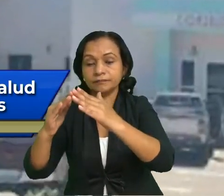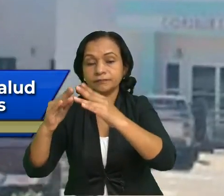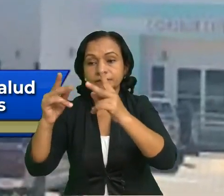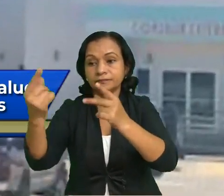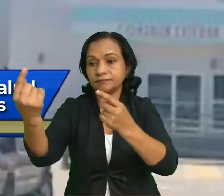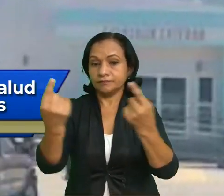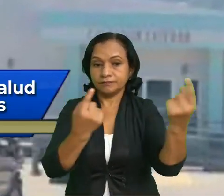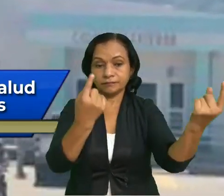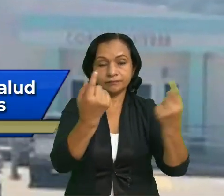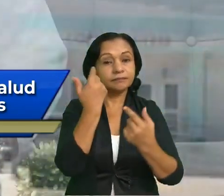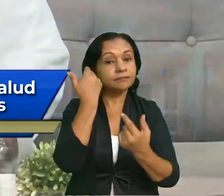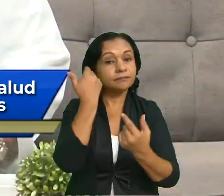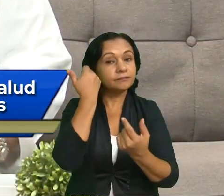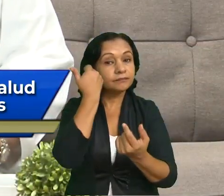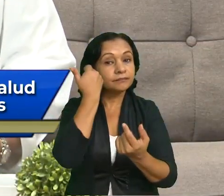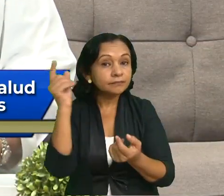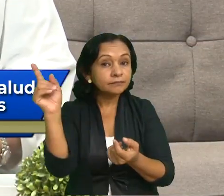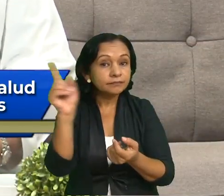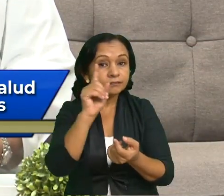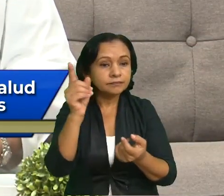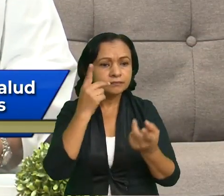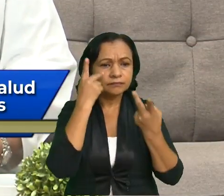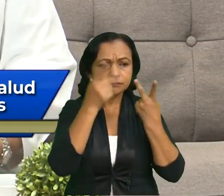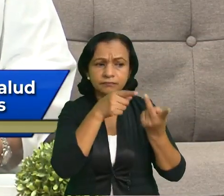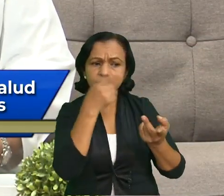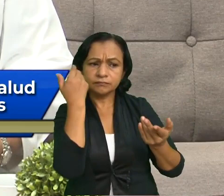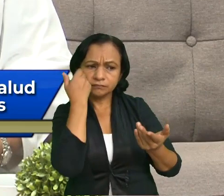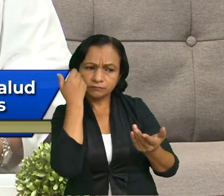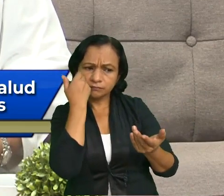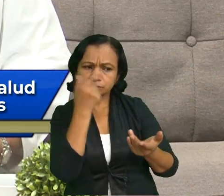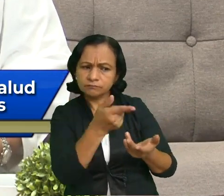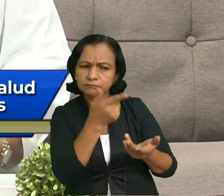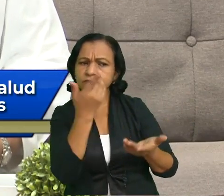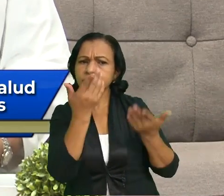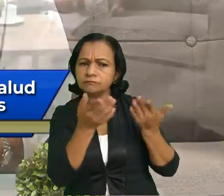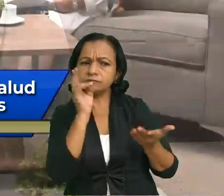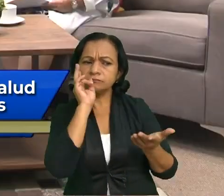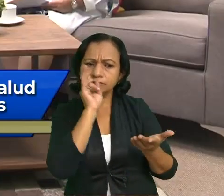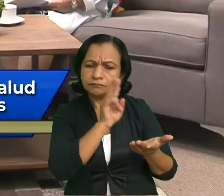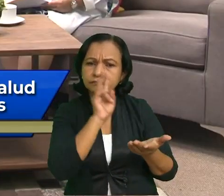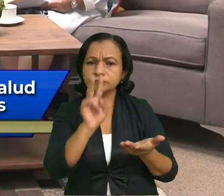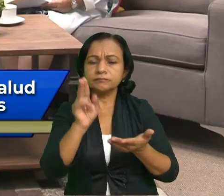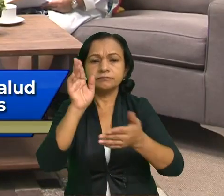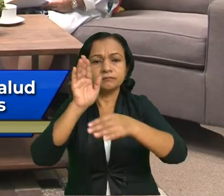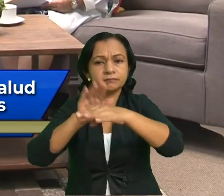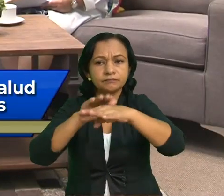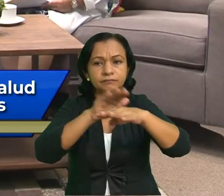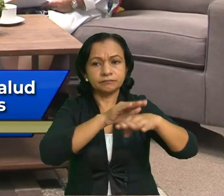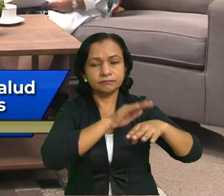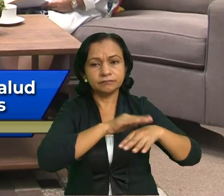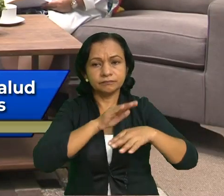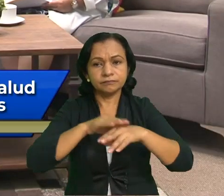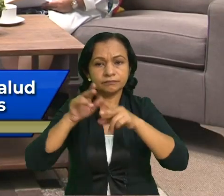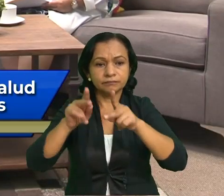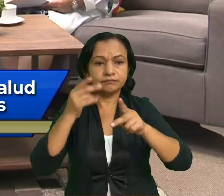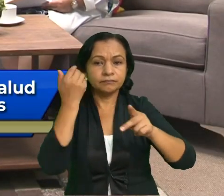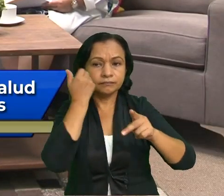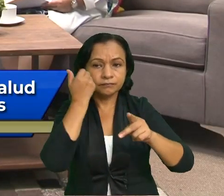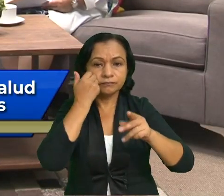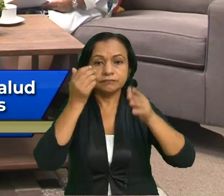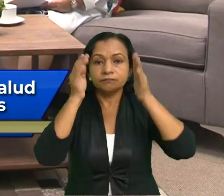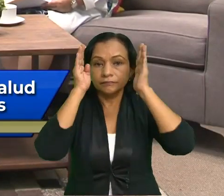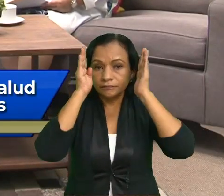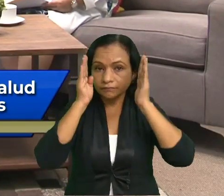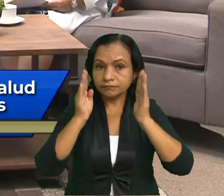lleguen enfermas sino que estas visitando los lugares que fueron más afectados para indicar si encontramos a personas enfermas atenderla